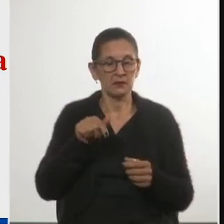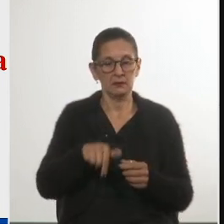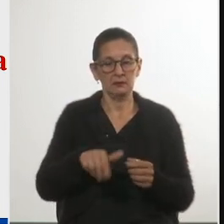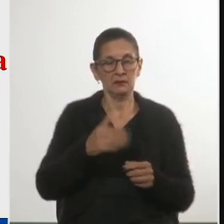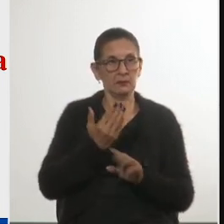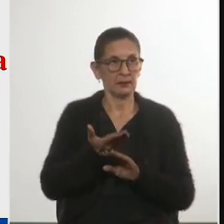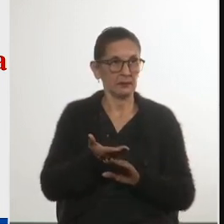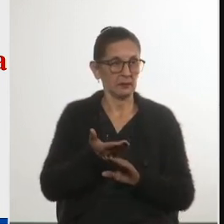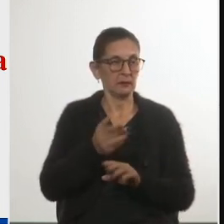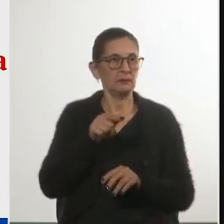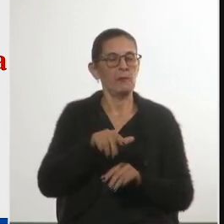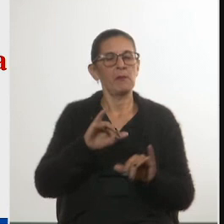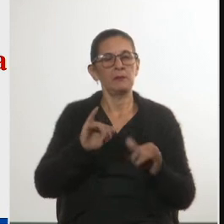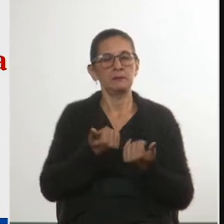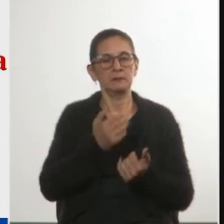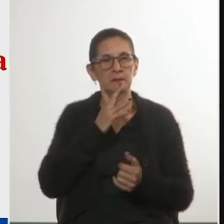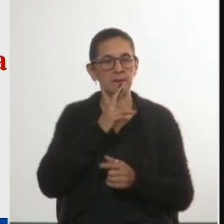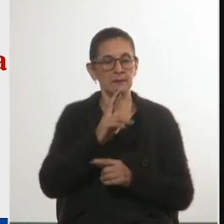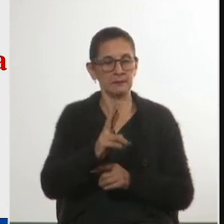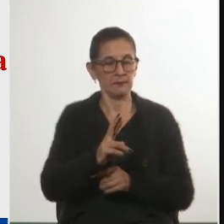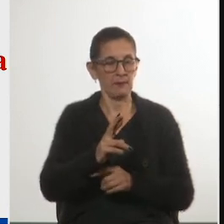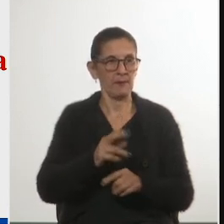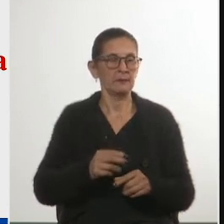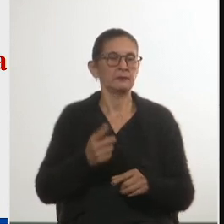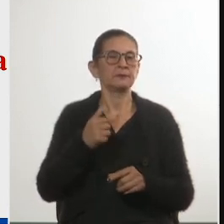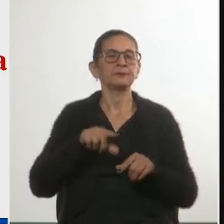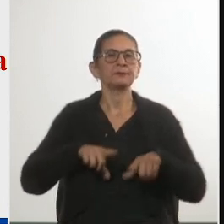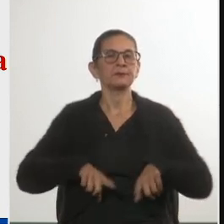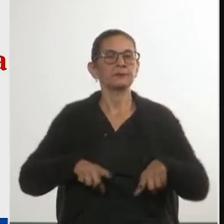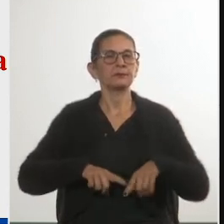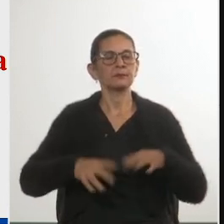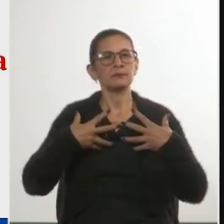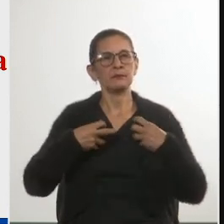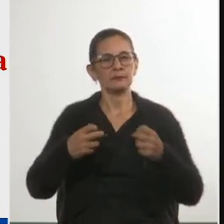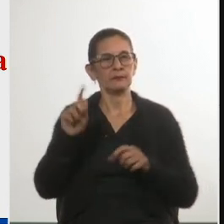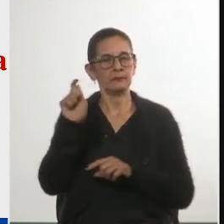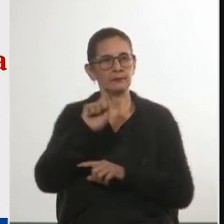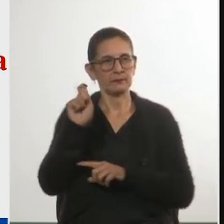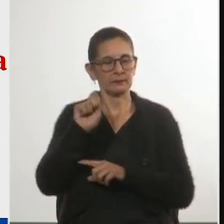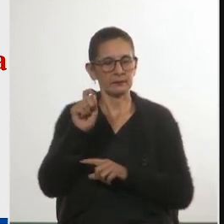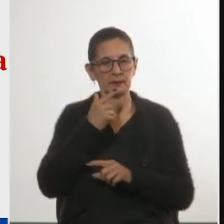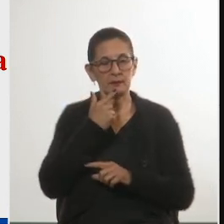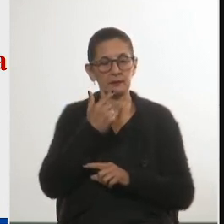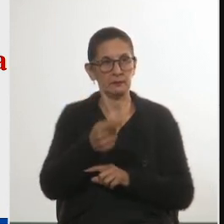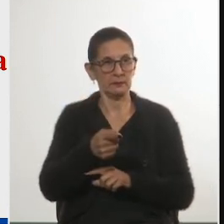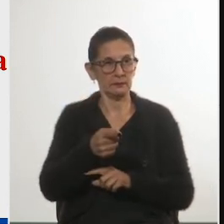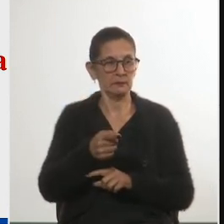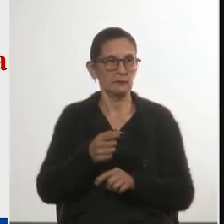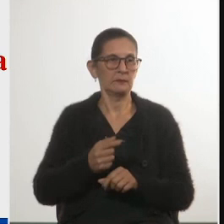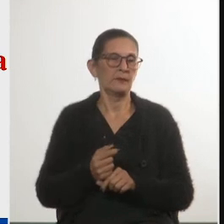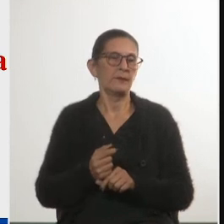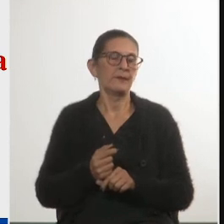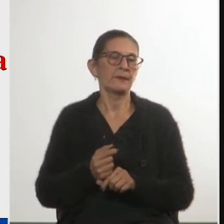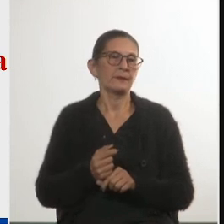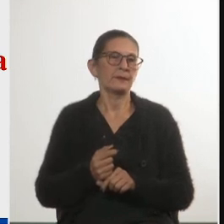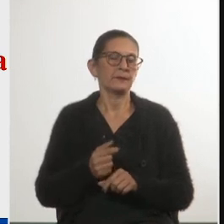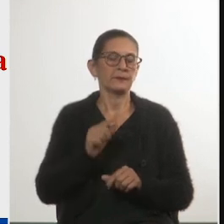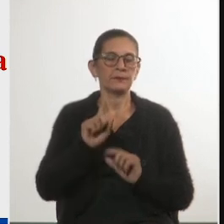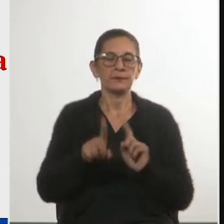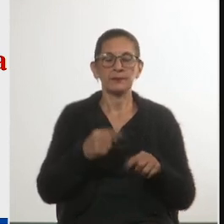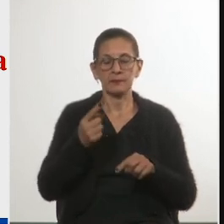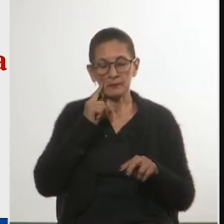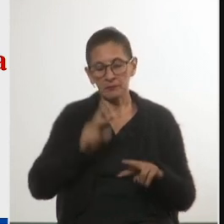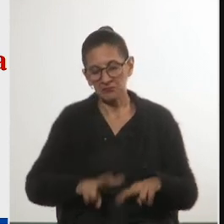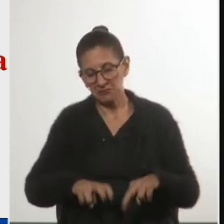esta solicitud? Y acá está contestada una de las preguntas. El Ministerio de Salud Pública responde que dicho oficio, después